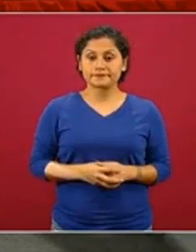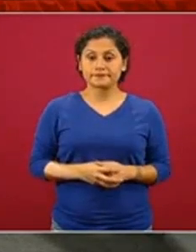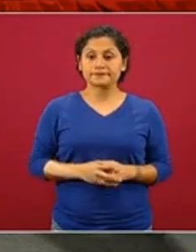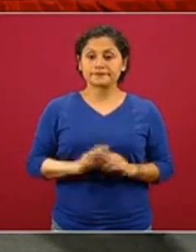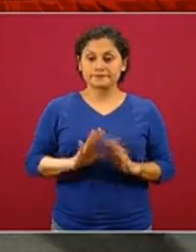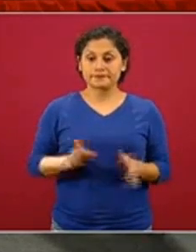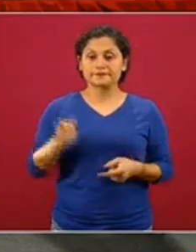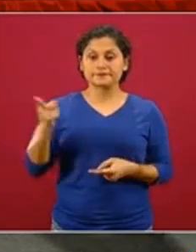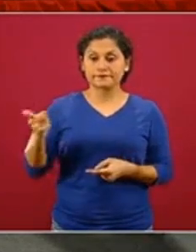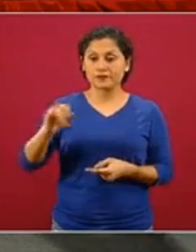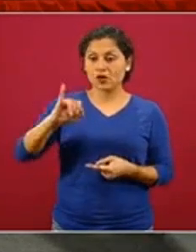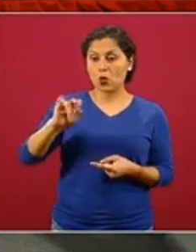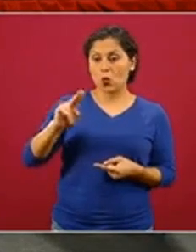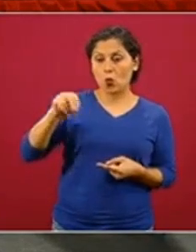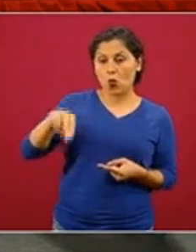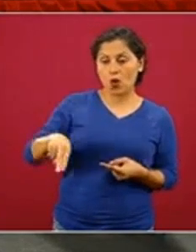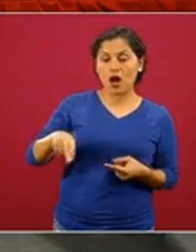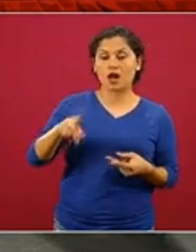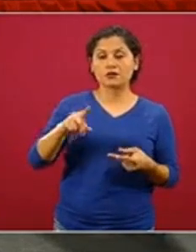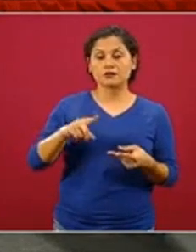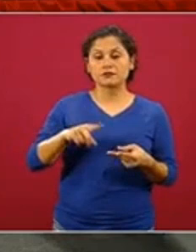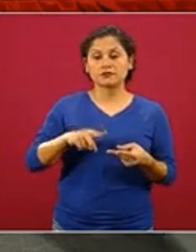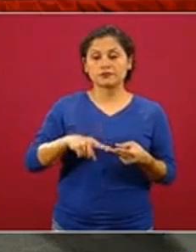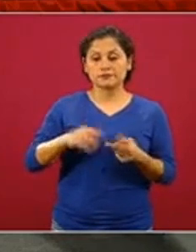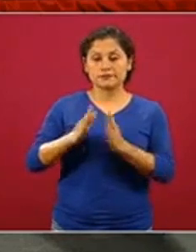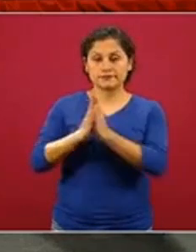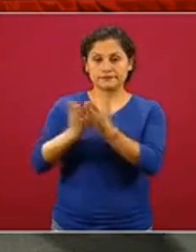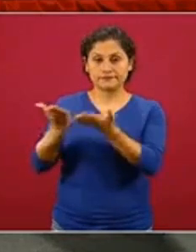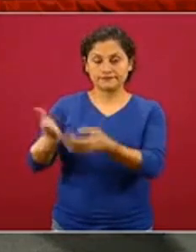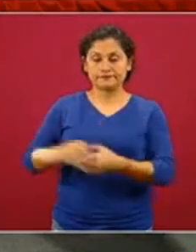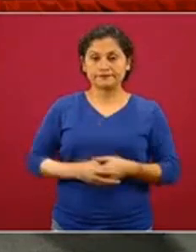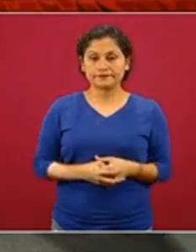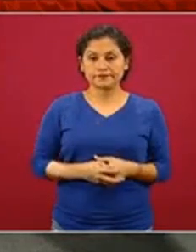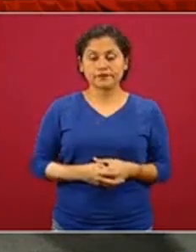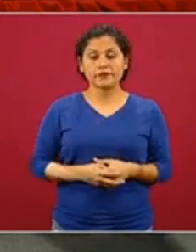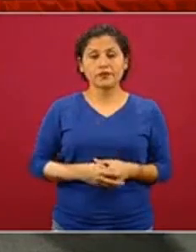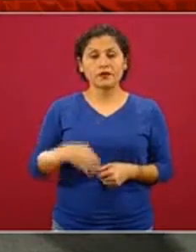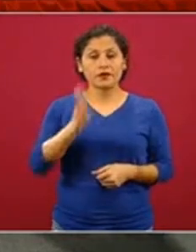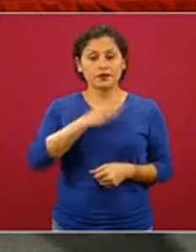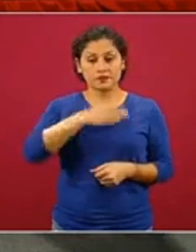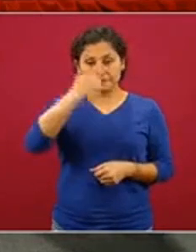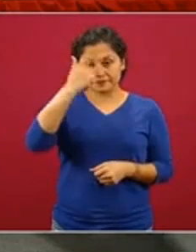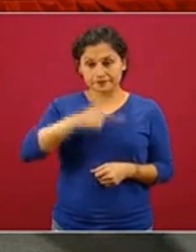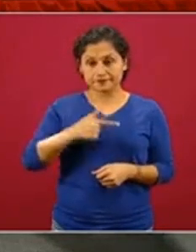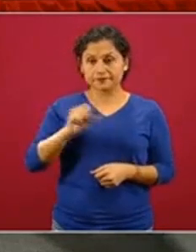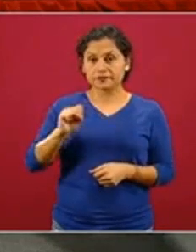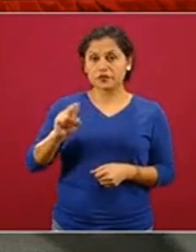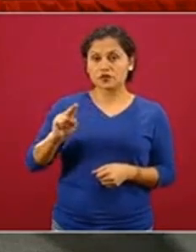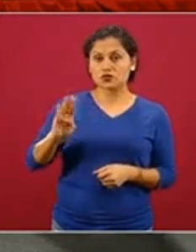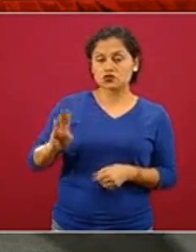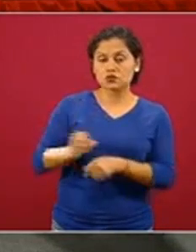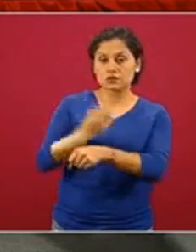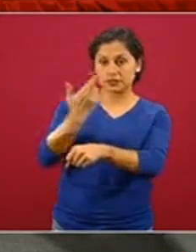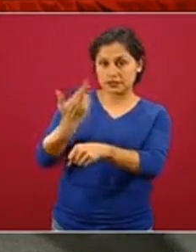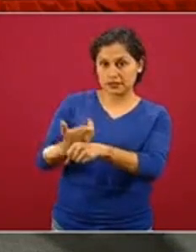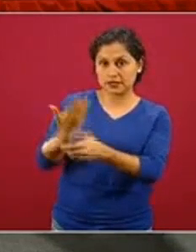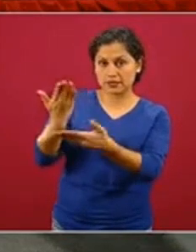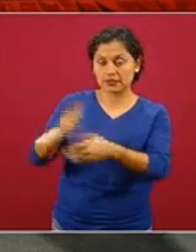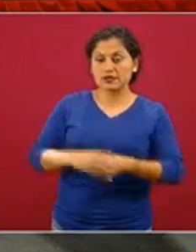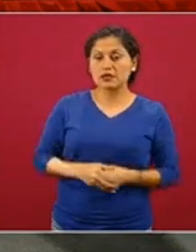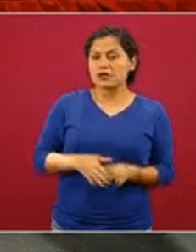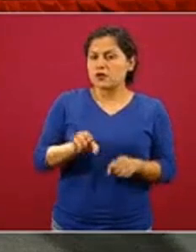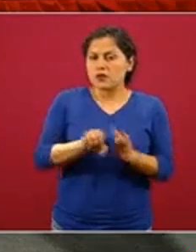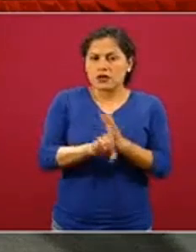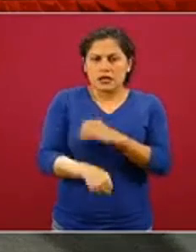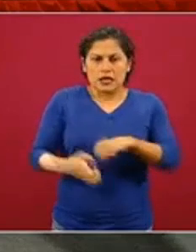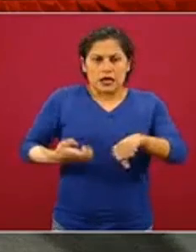Hernández, por favor. Buenas noches, señor subsecretario. El caso de Querétaro está